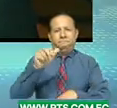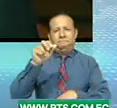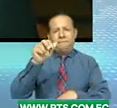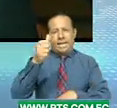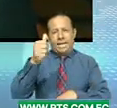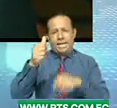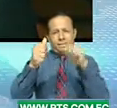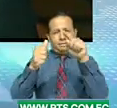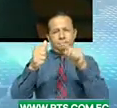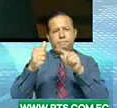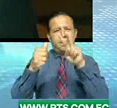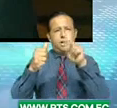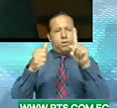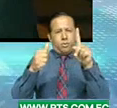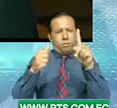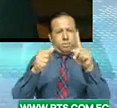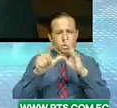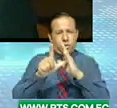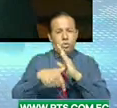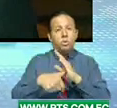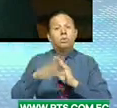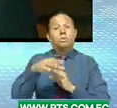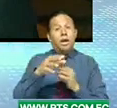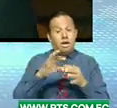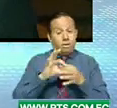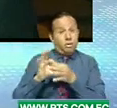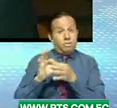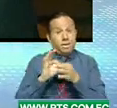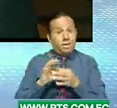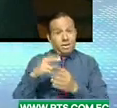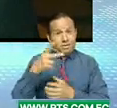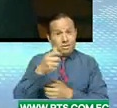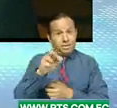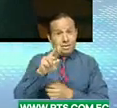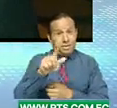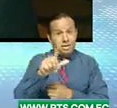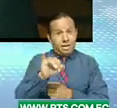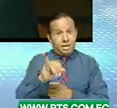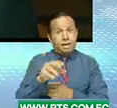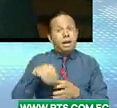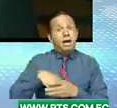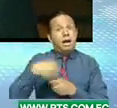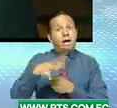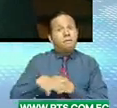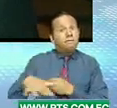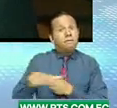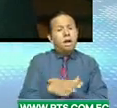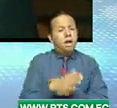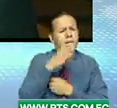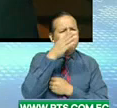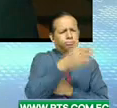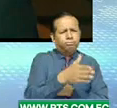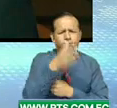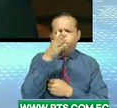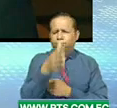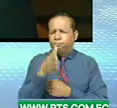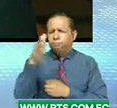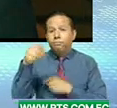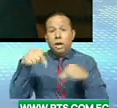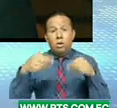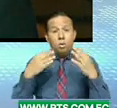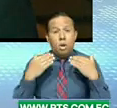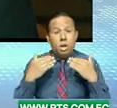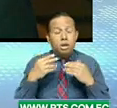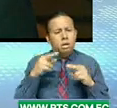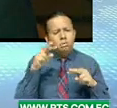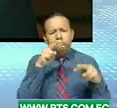21 minutos y, como les contábamos, amigos, Charlie Pisa salió a exteriores para recorrer algunos puntos de Guayaquil y verificar si se están